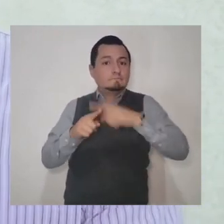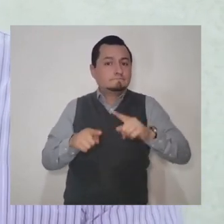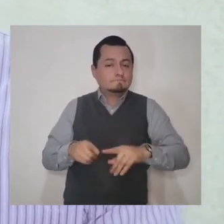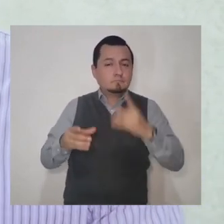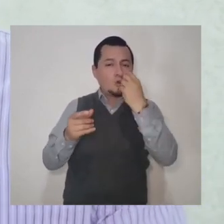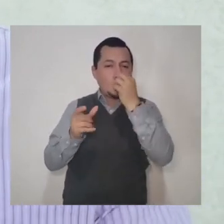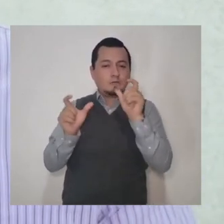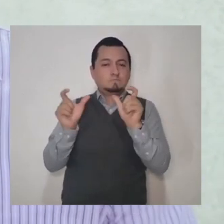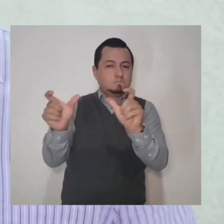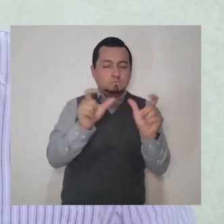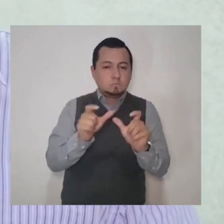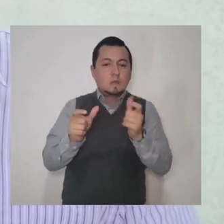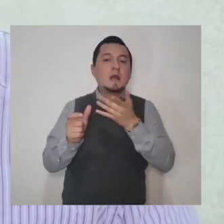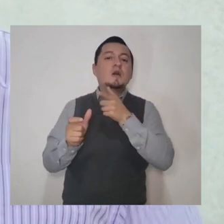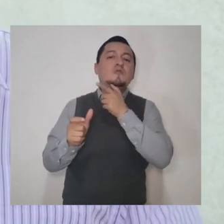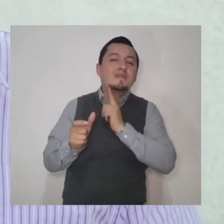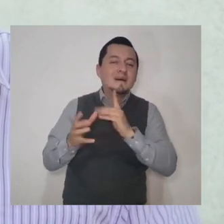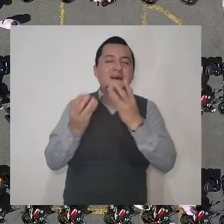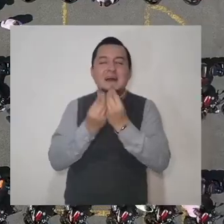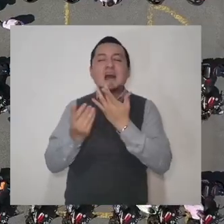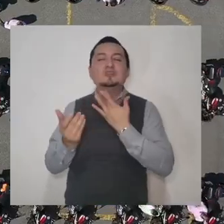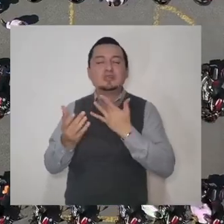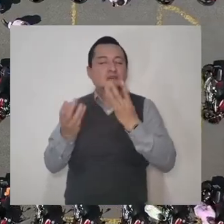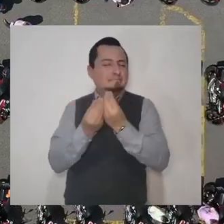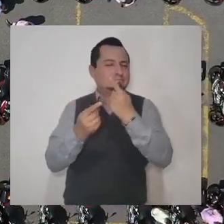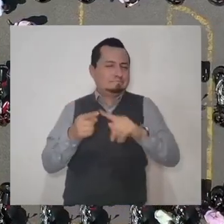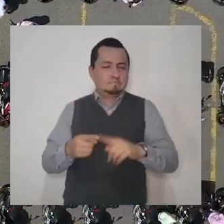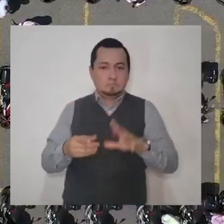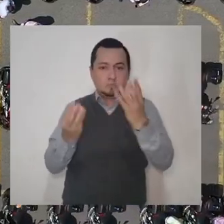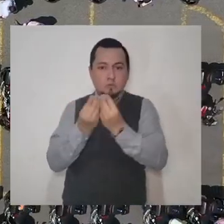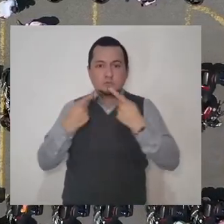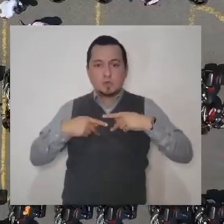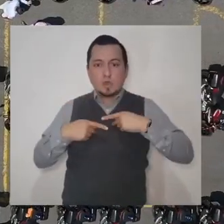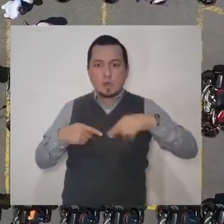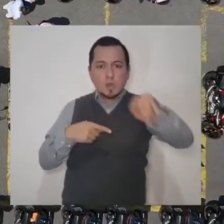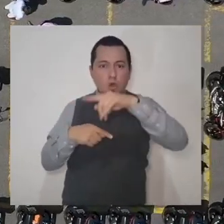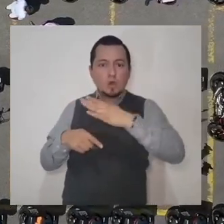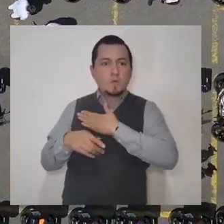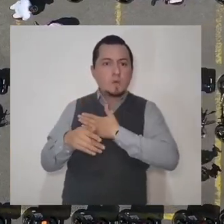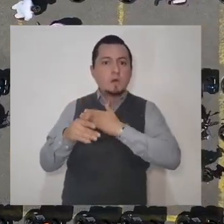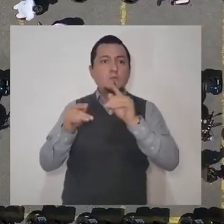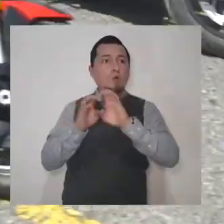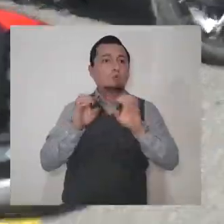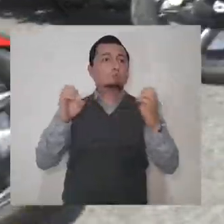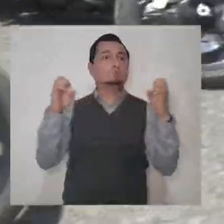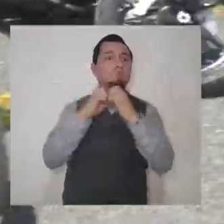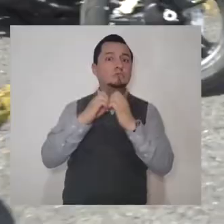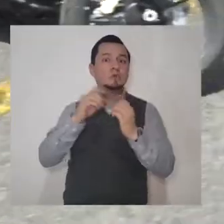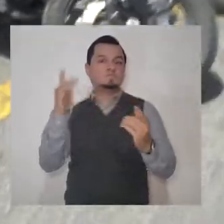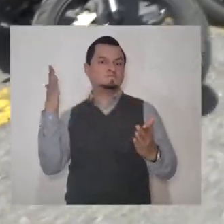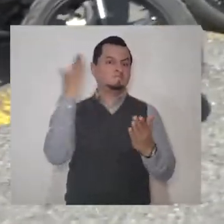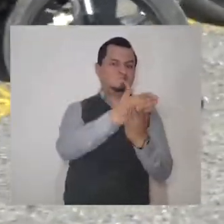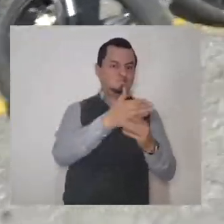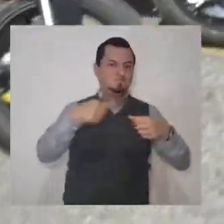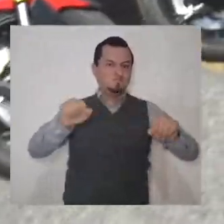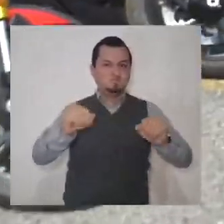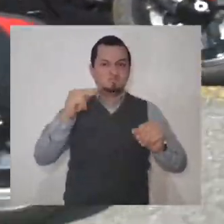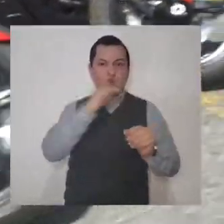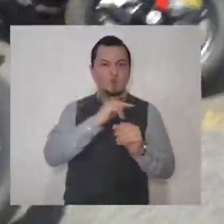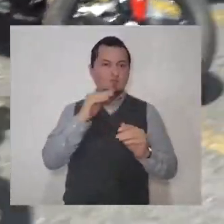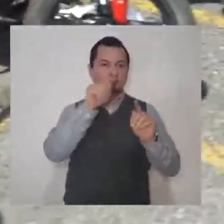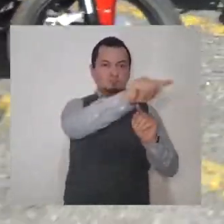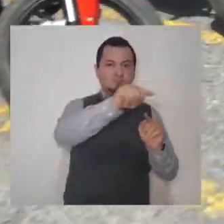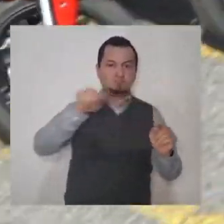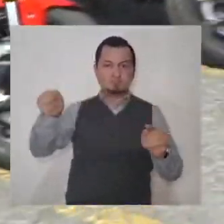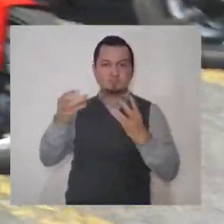en seguridad pública. También algo lo que nos favorece mucho para los llamados de los ciudadanos es el arribo inmediatamente hacia el sitio